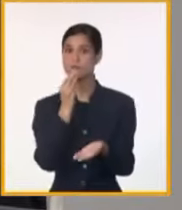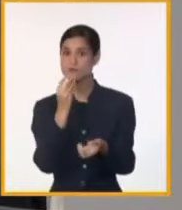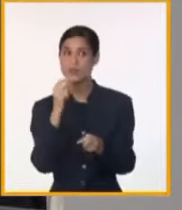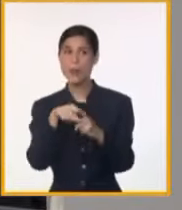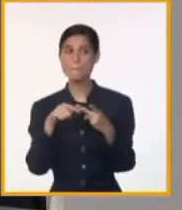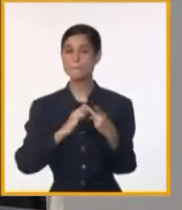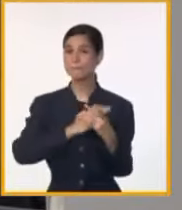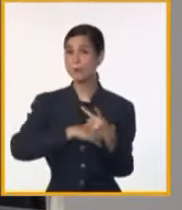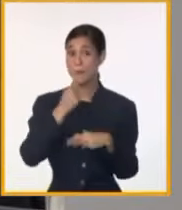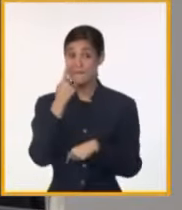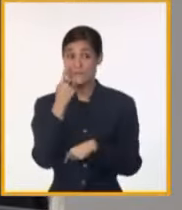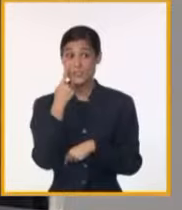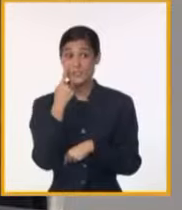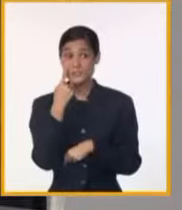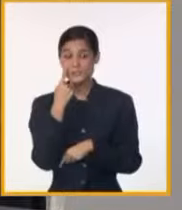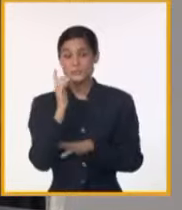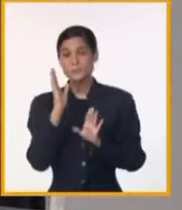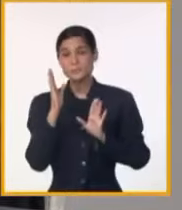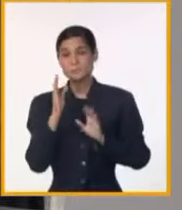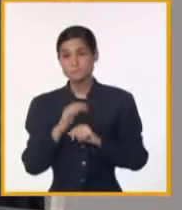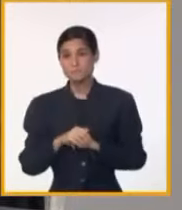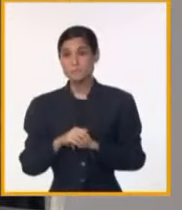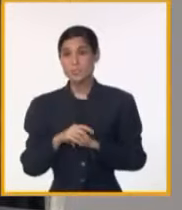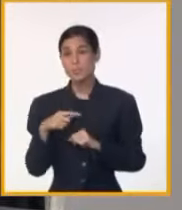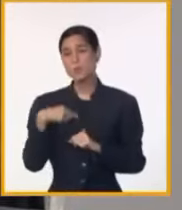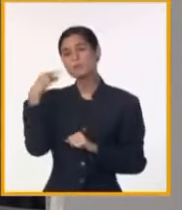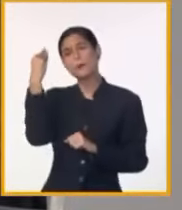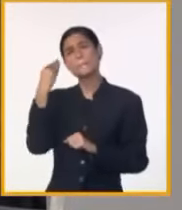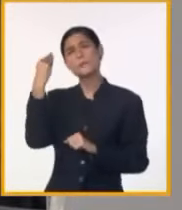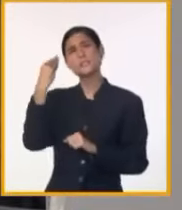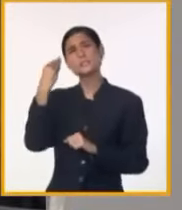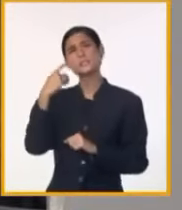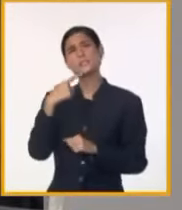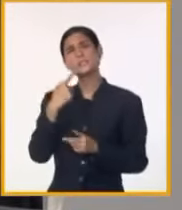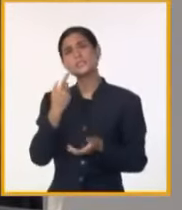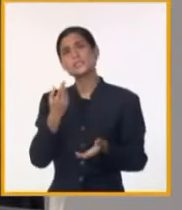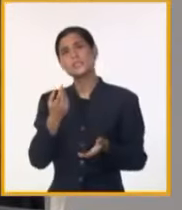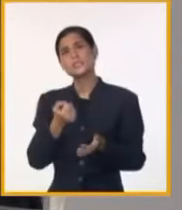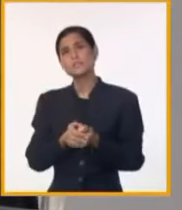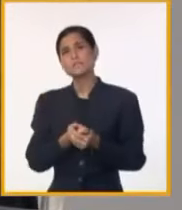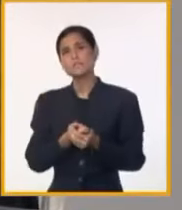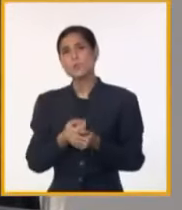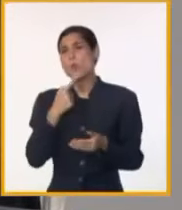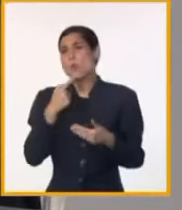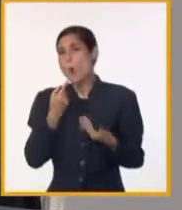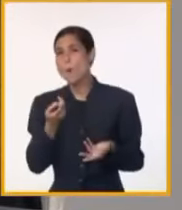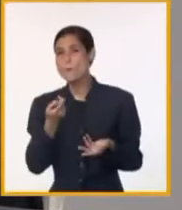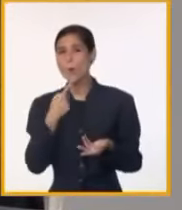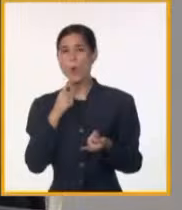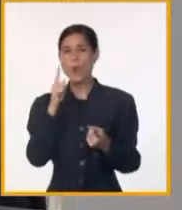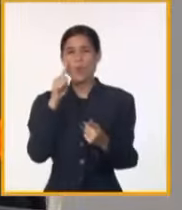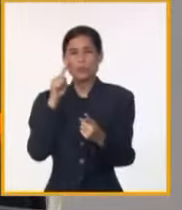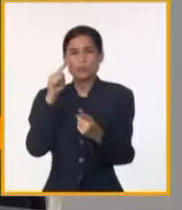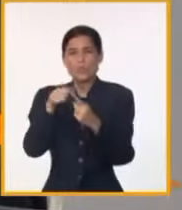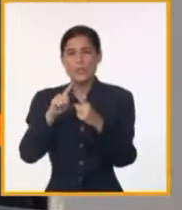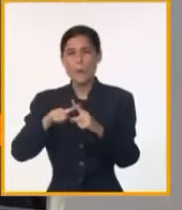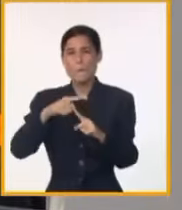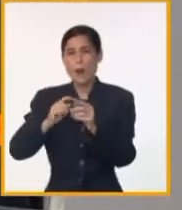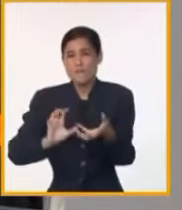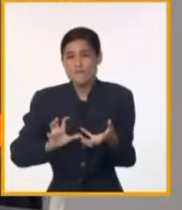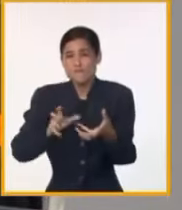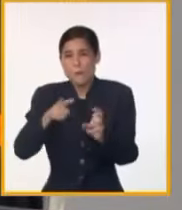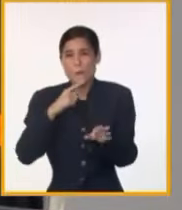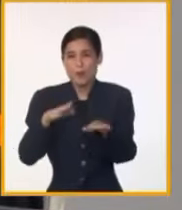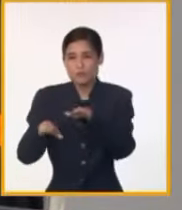bueno lo que sí quedó claro me pareció a mí en ese momento por el tipo de acción que había ocurrido que tenía